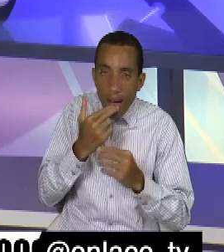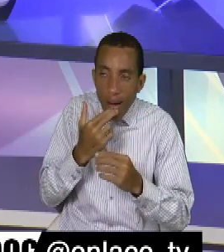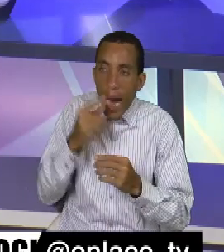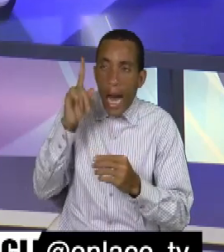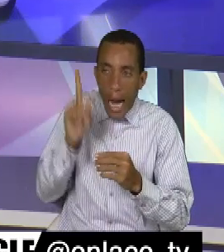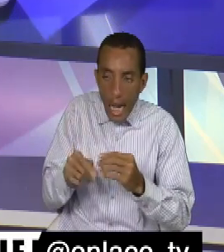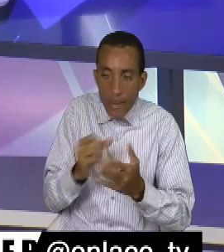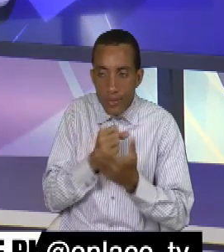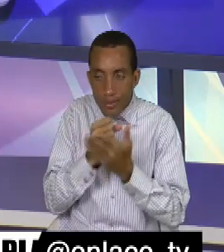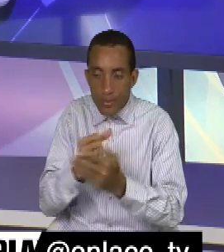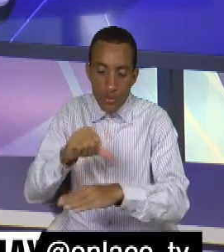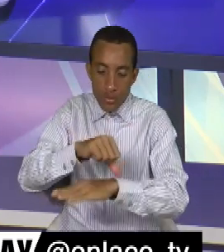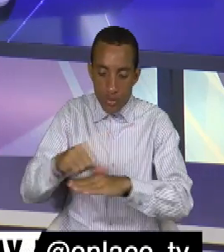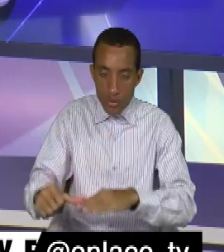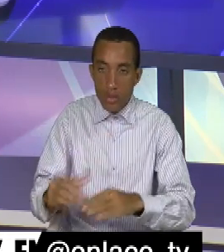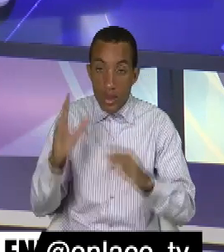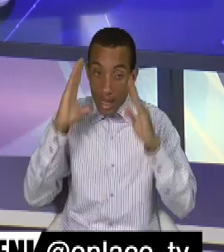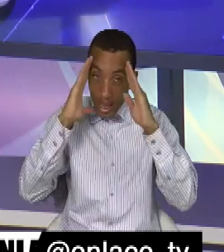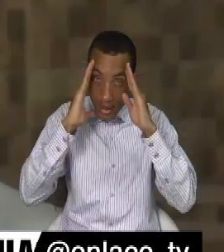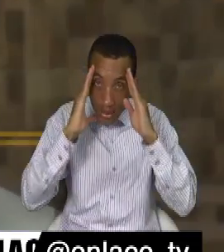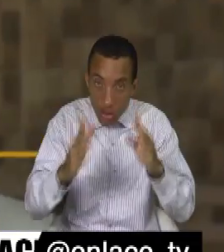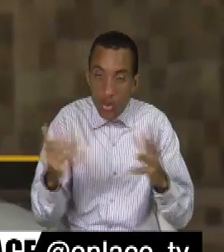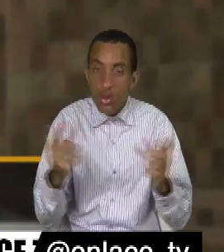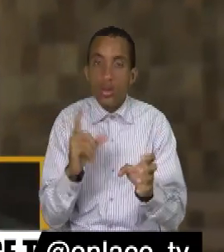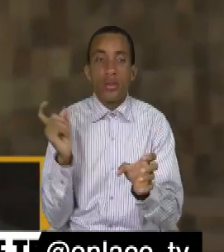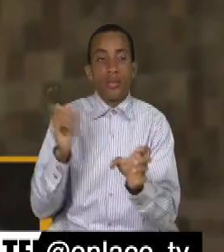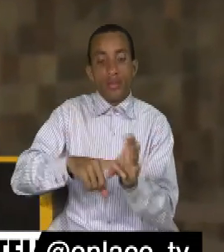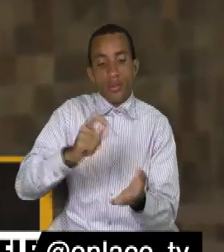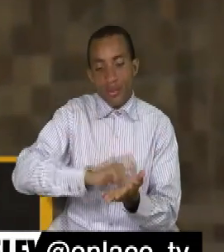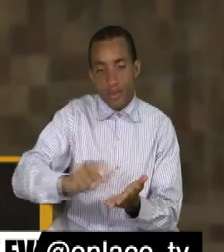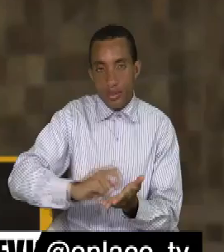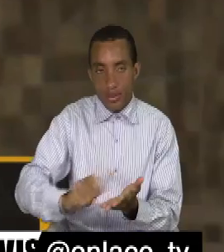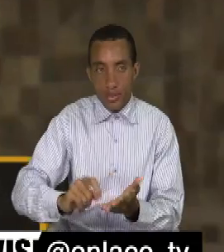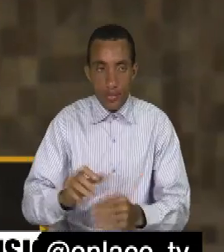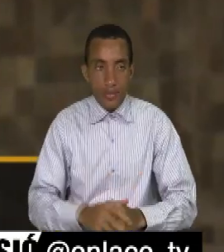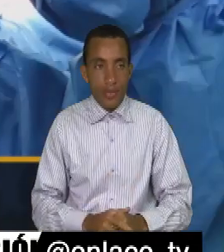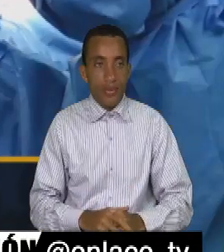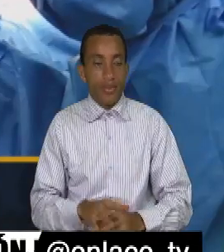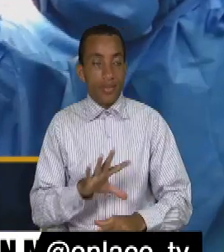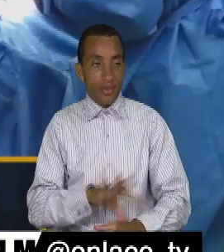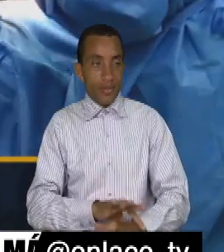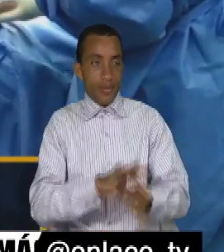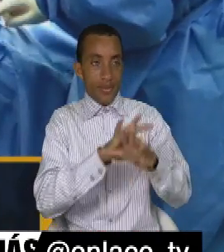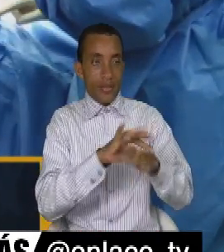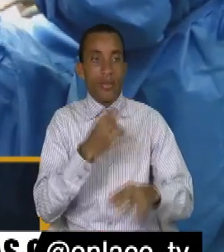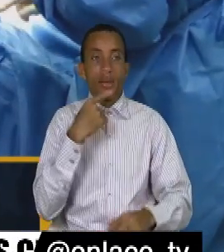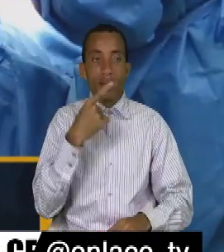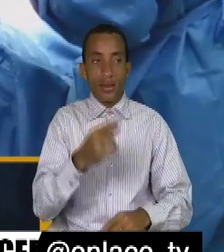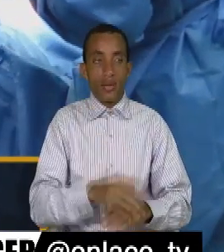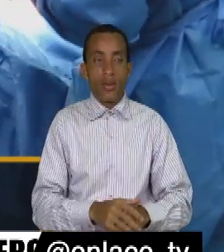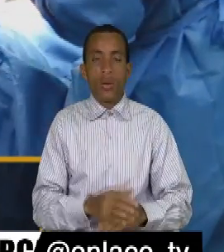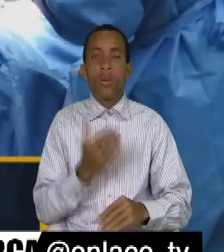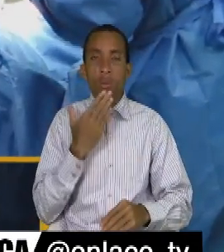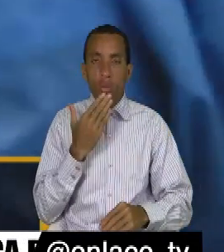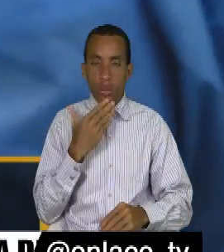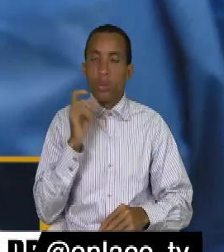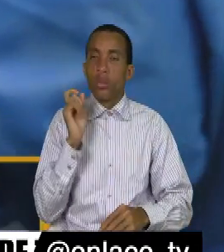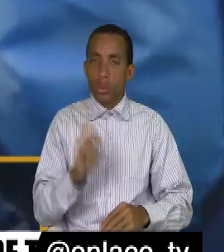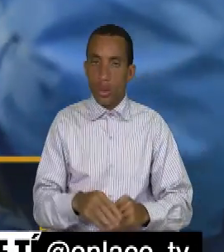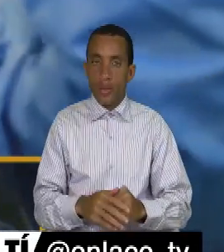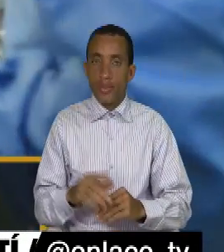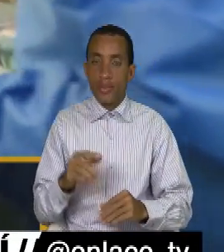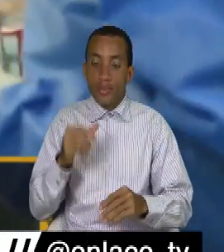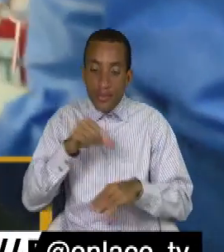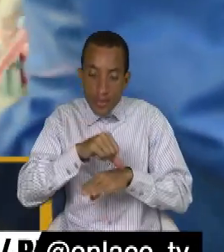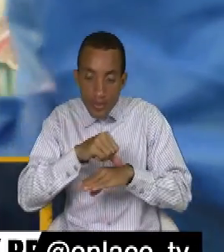que se entere en dónde debe inscribirse. El Club Rotario, a través del médico Samuel Larios Díaz, ha indicado que todavía hay cupos disponibles para cirugías de